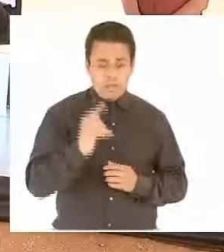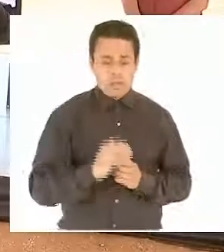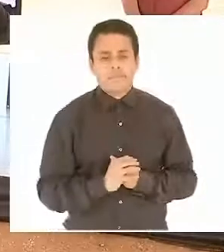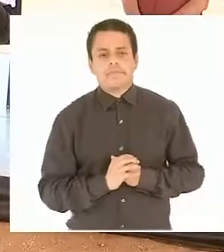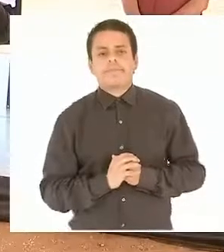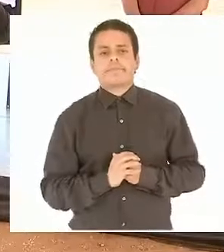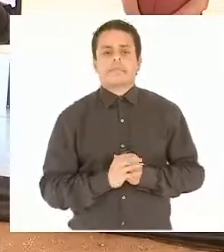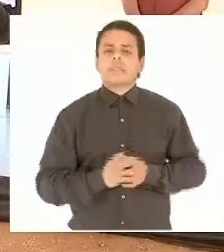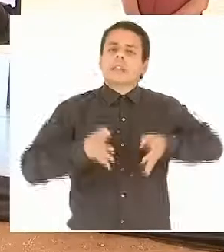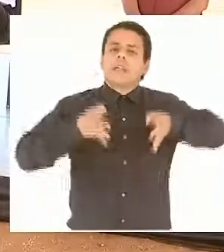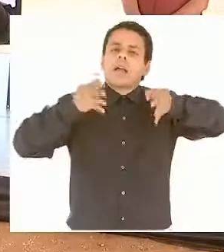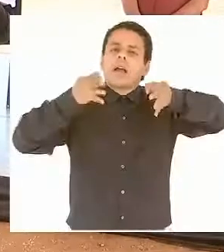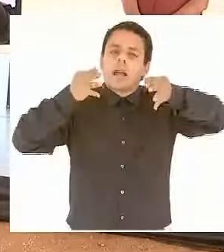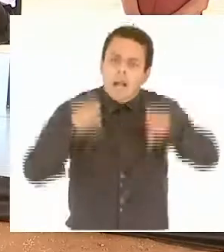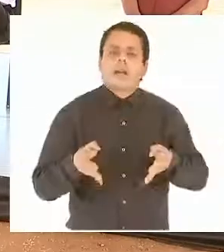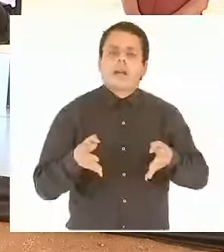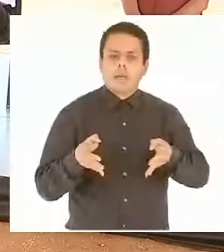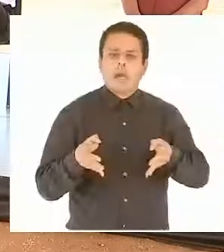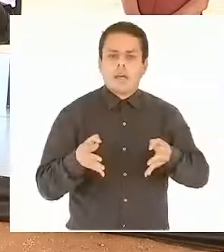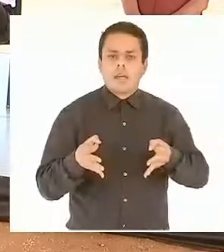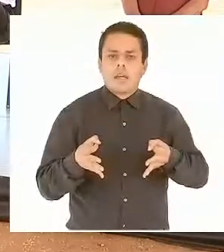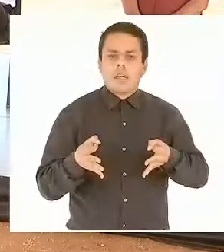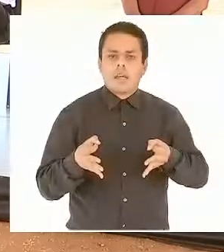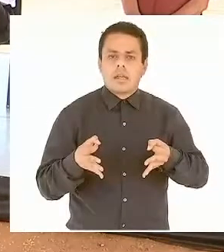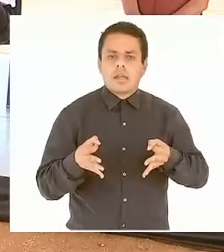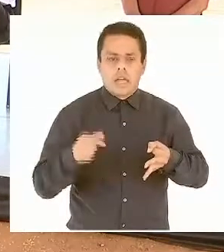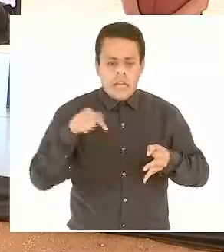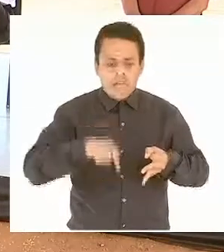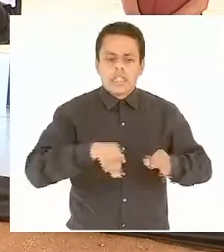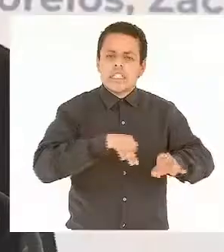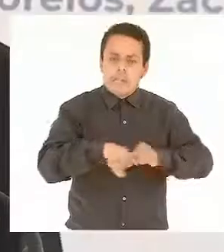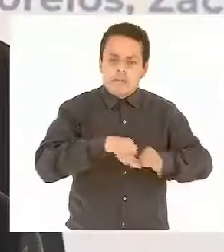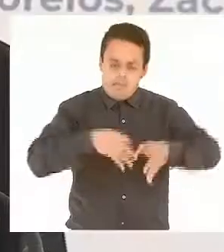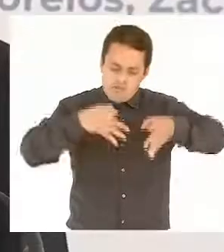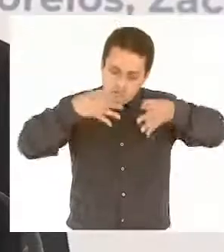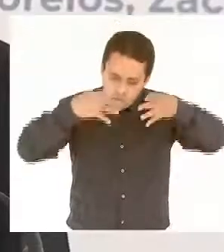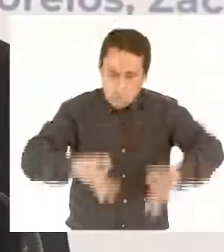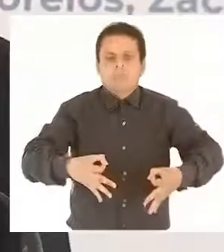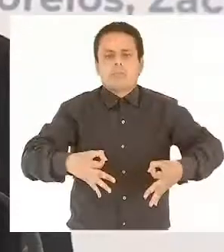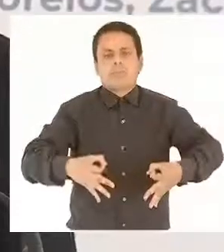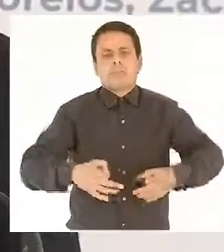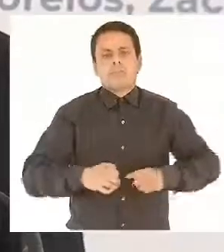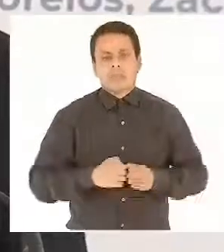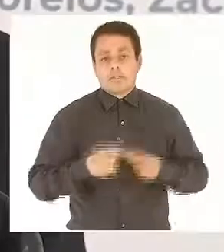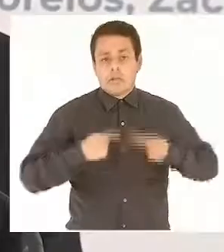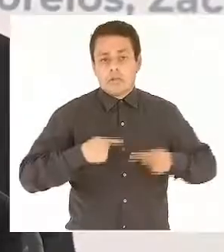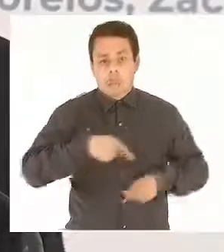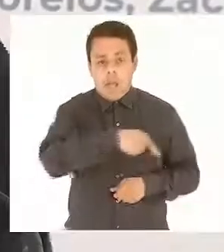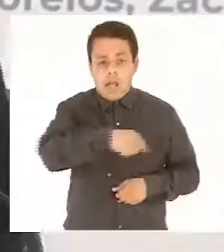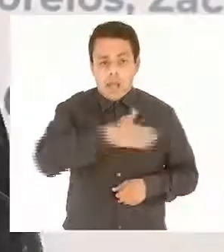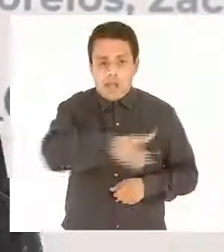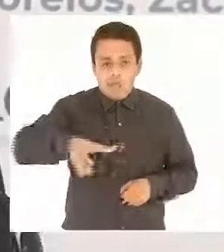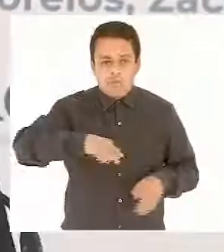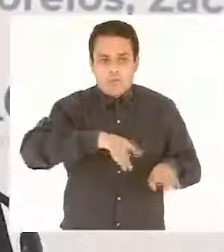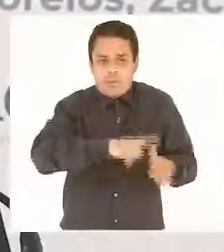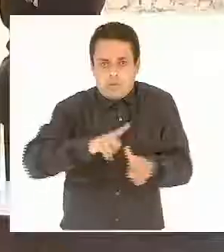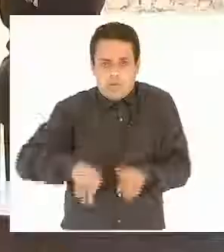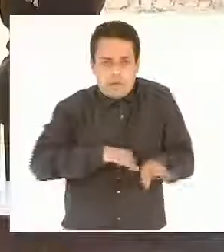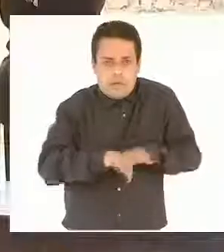la calidad de su fuerza de trabajo, los trabajadores mexicanos,